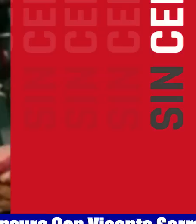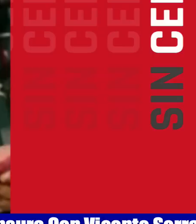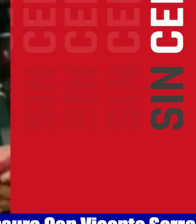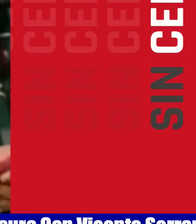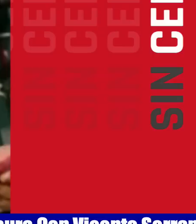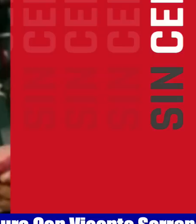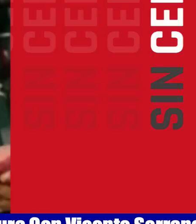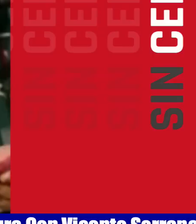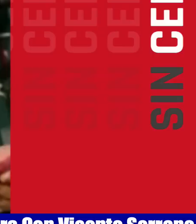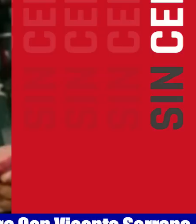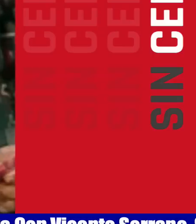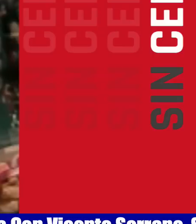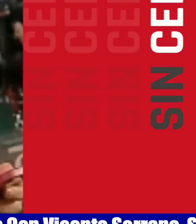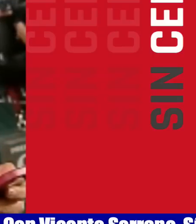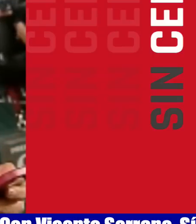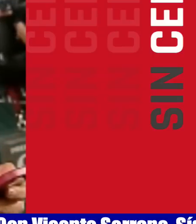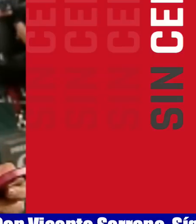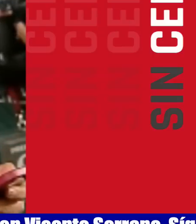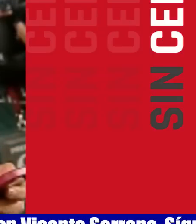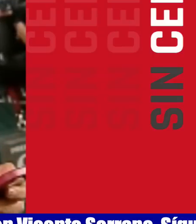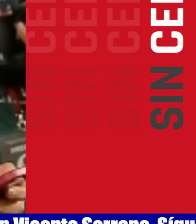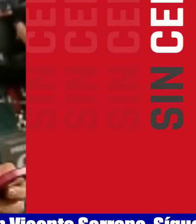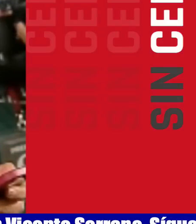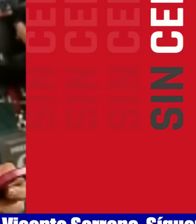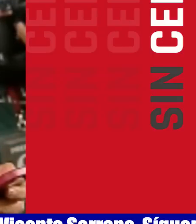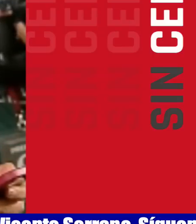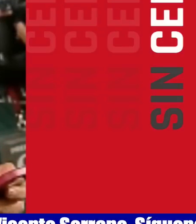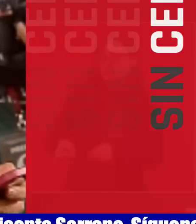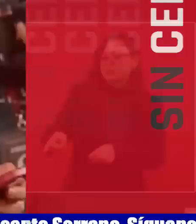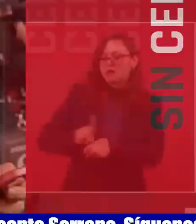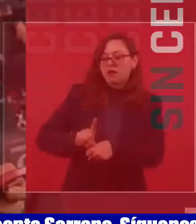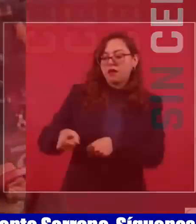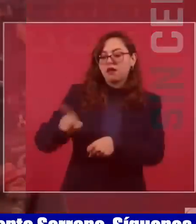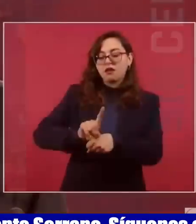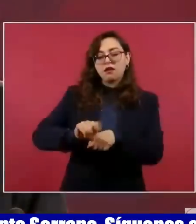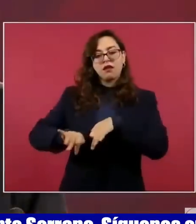primera piedra. Aseguró en cara de Dalila Escobar que es